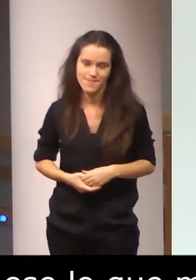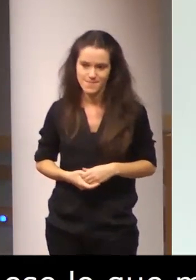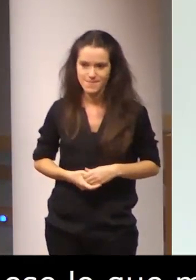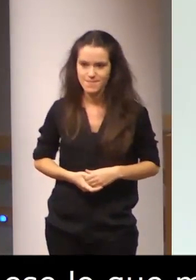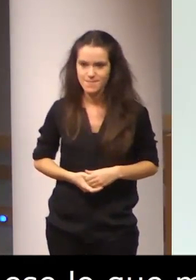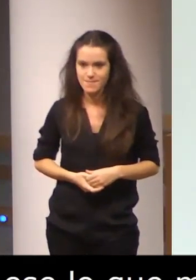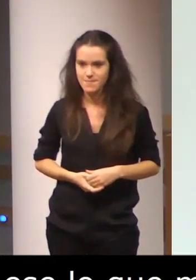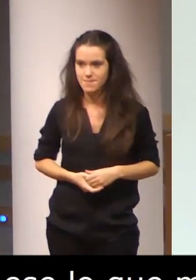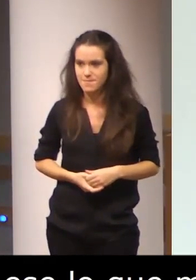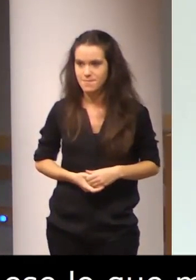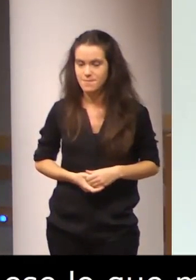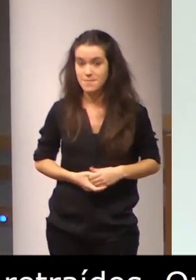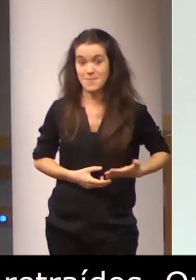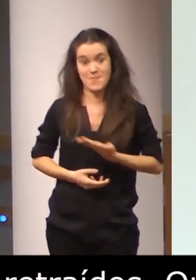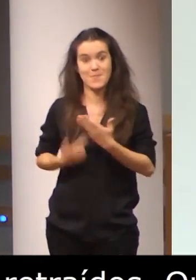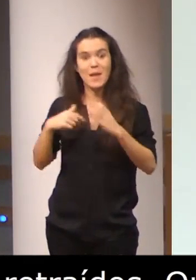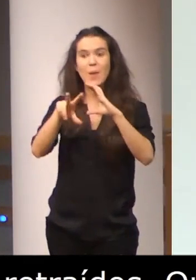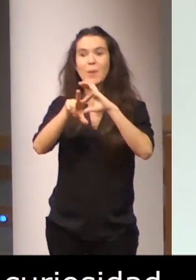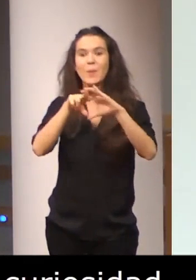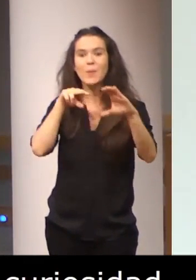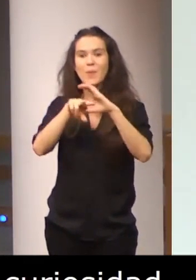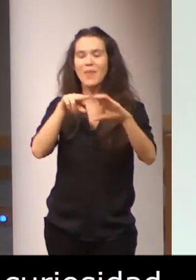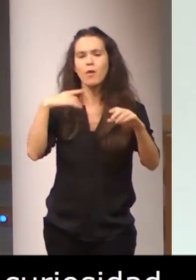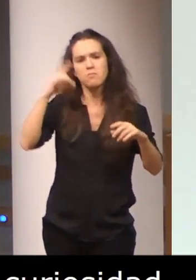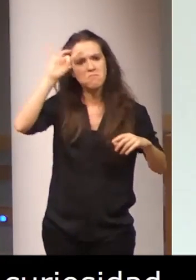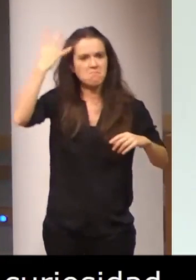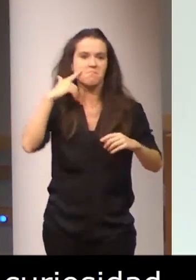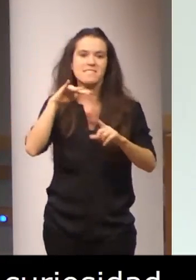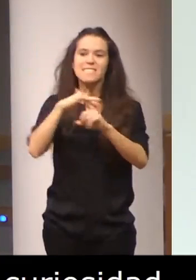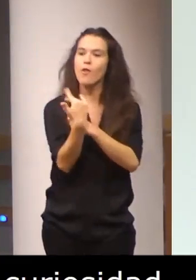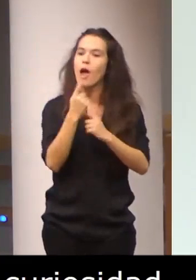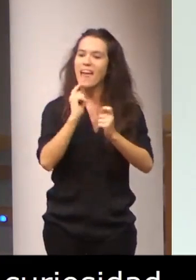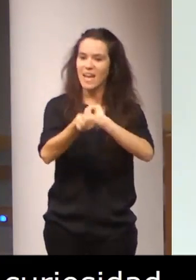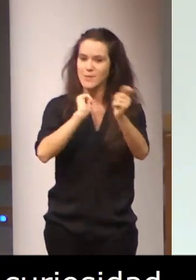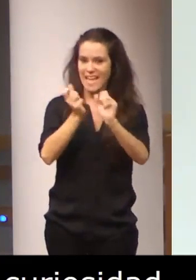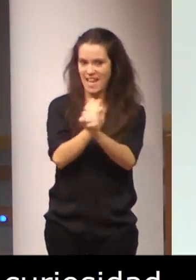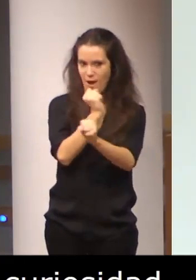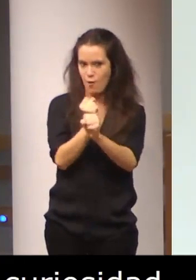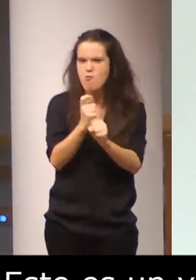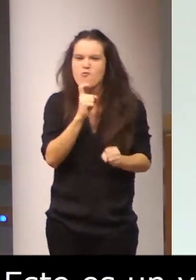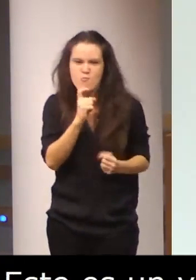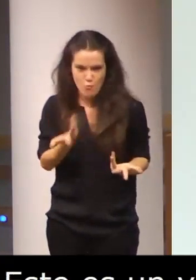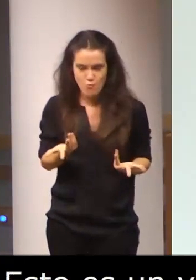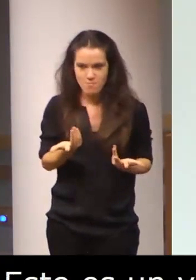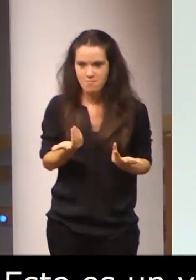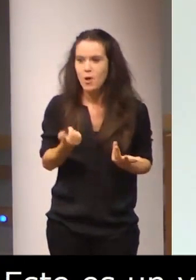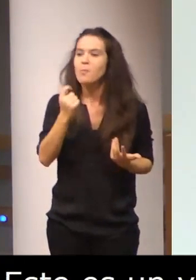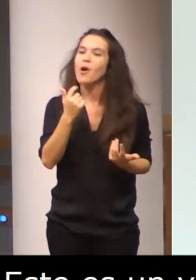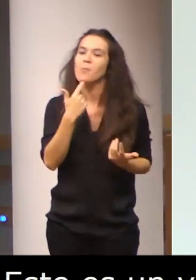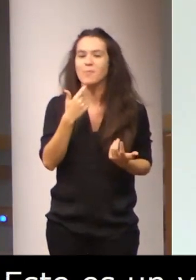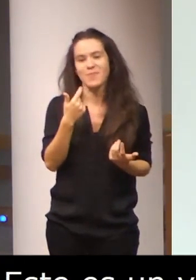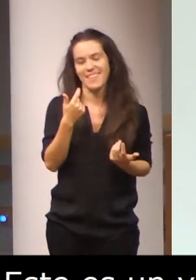Entonces, este es un vídeo sobre se inventaron una situación de una entrevista de trabajo. Lo hicieron así un poco